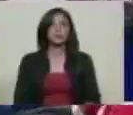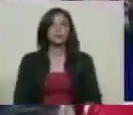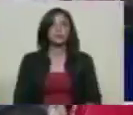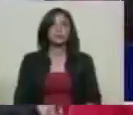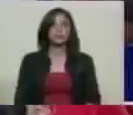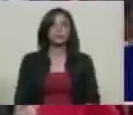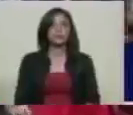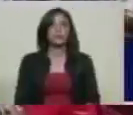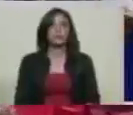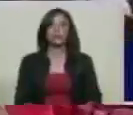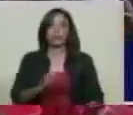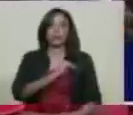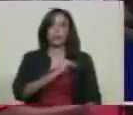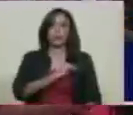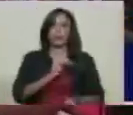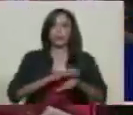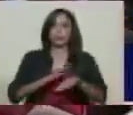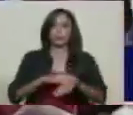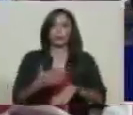en los nervios, ¿vale?